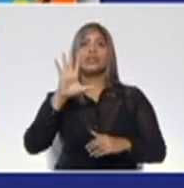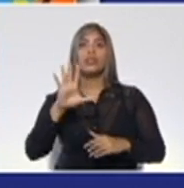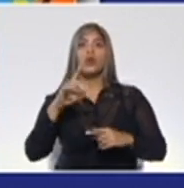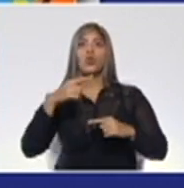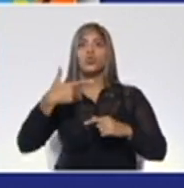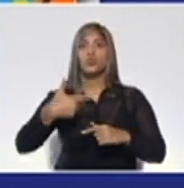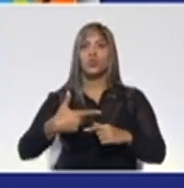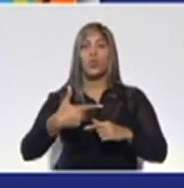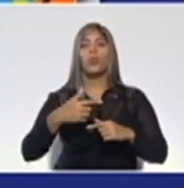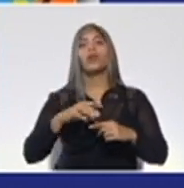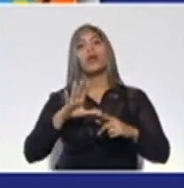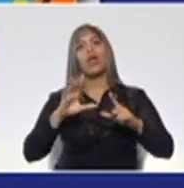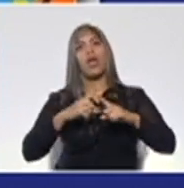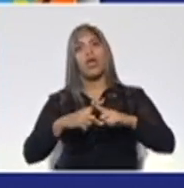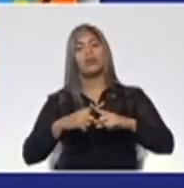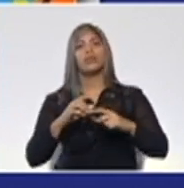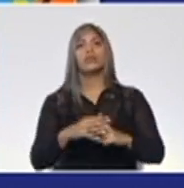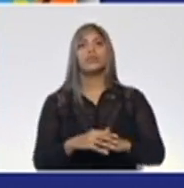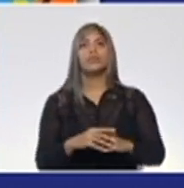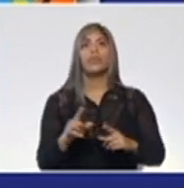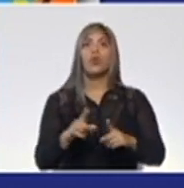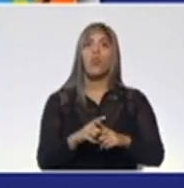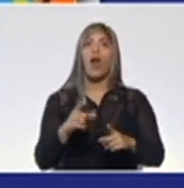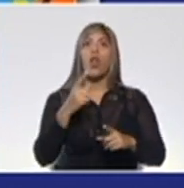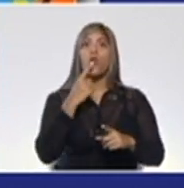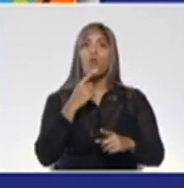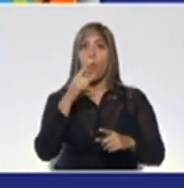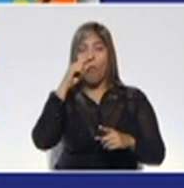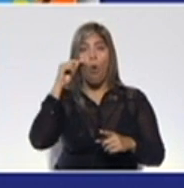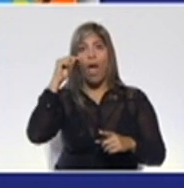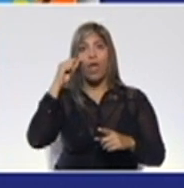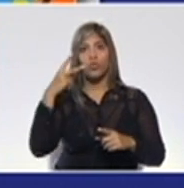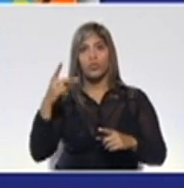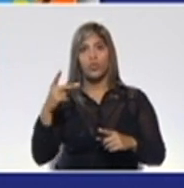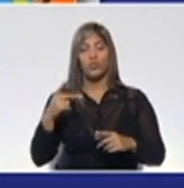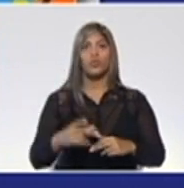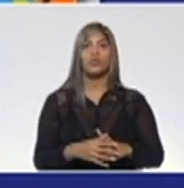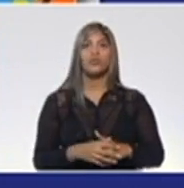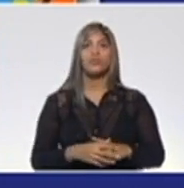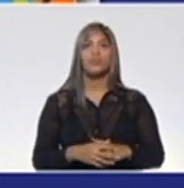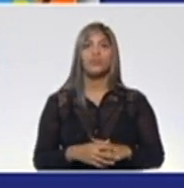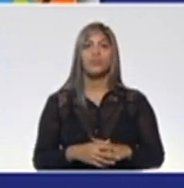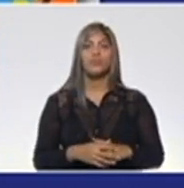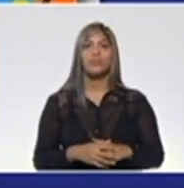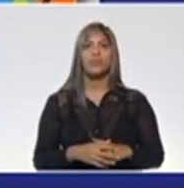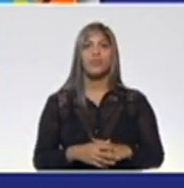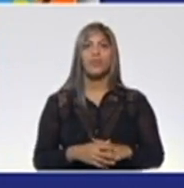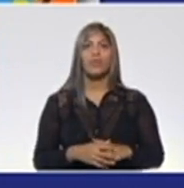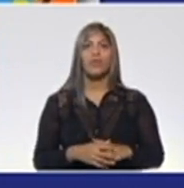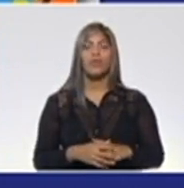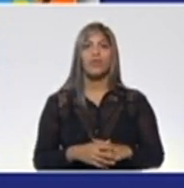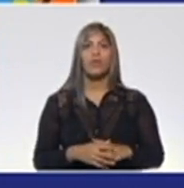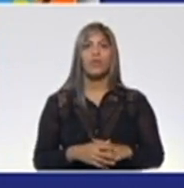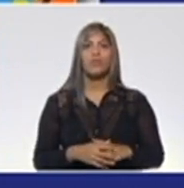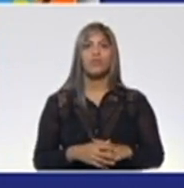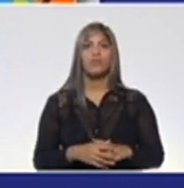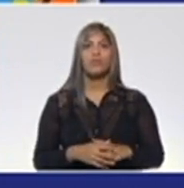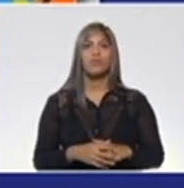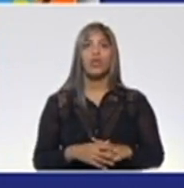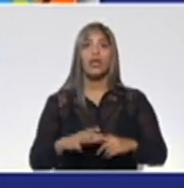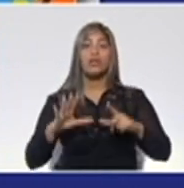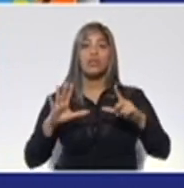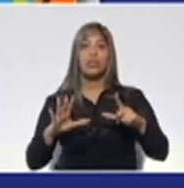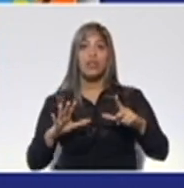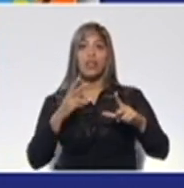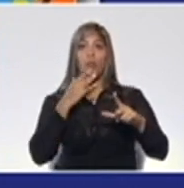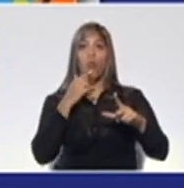x, obteniendo la ecuación en color morado. Allí, el 7 que